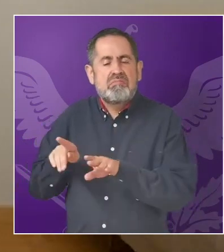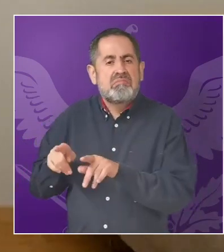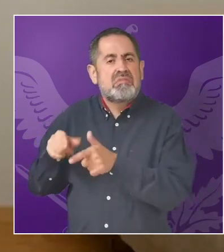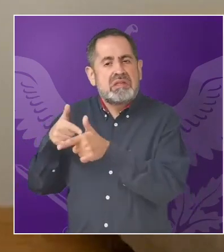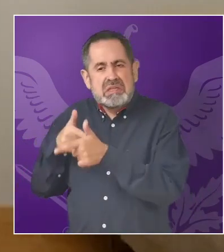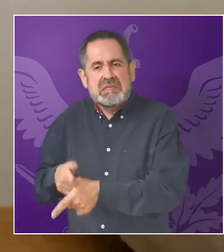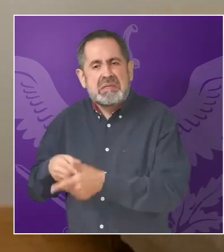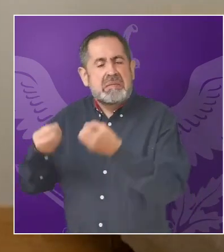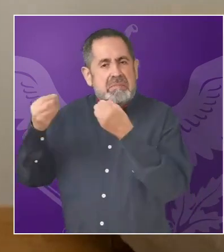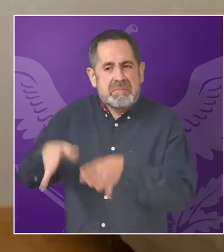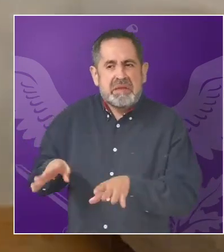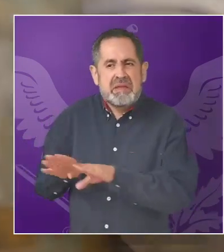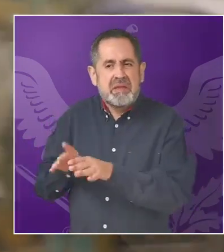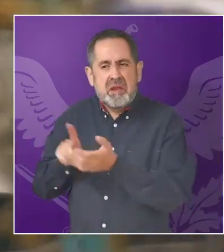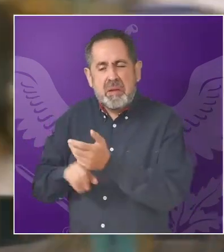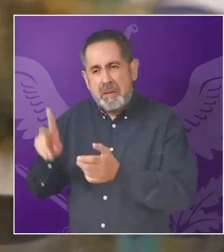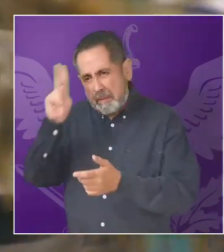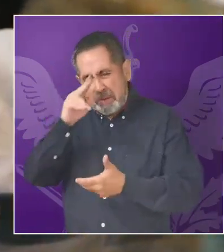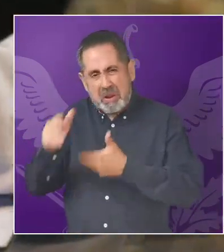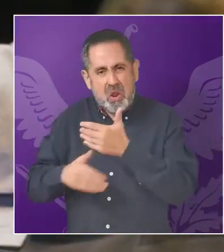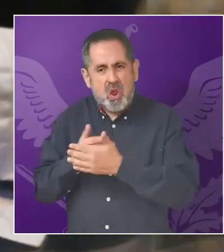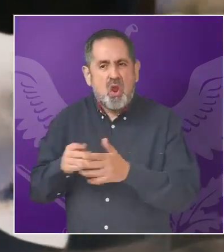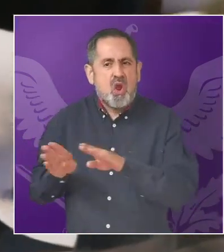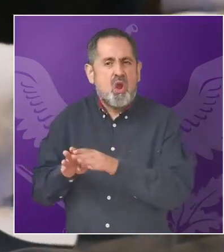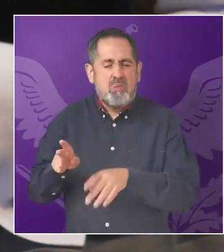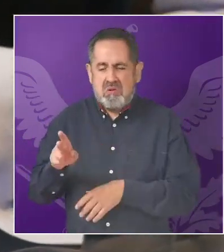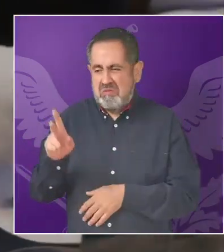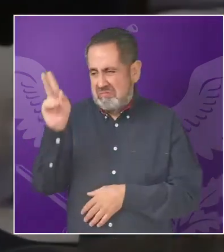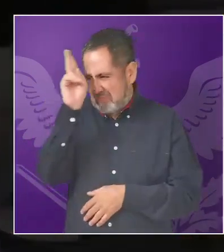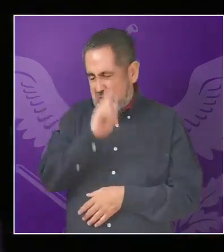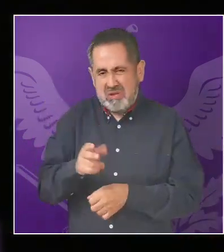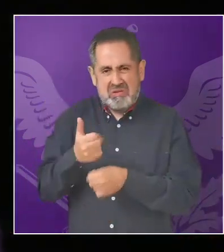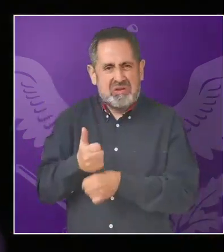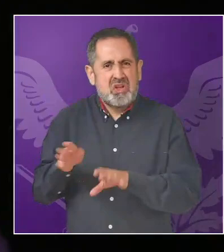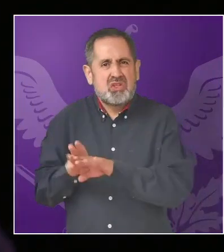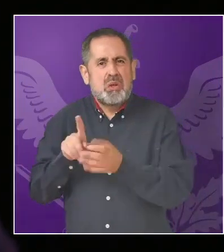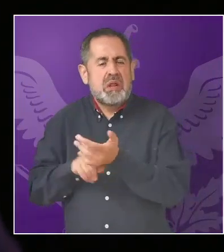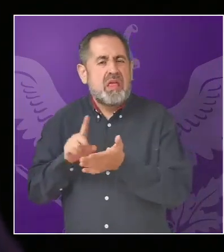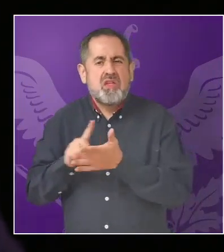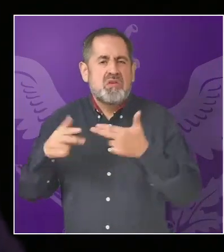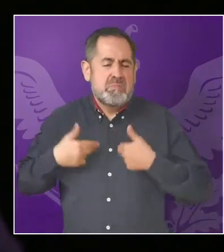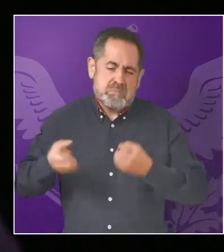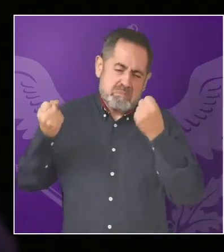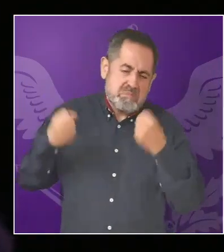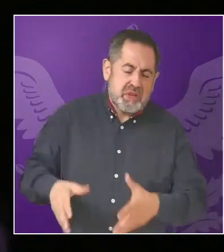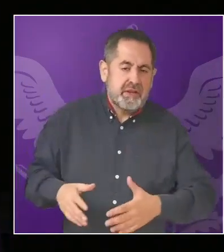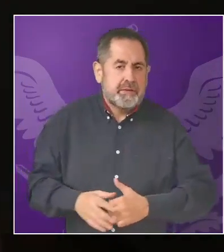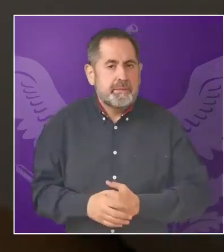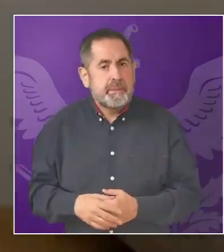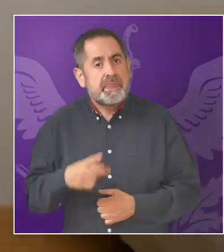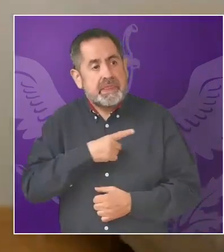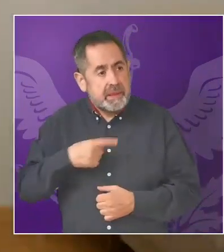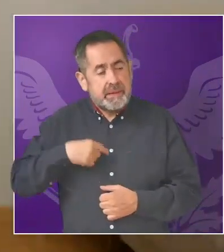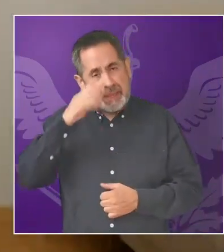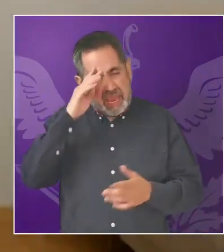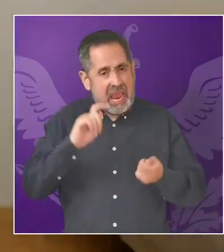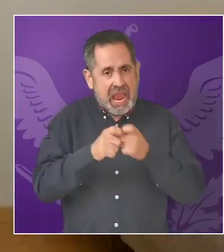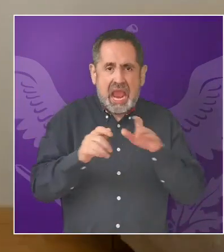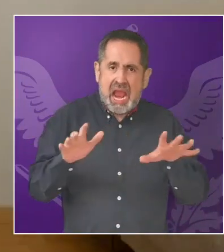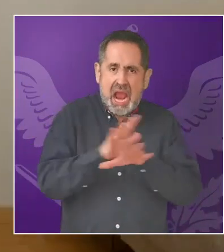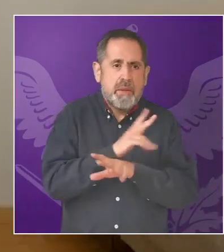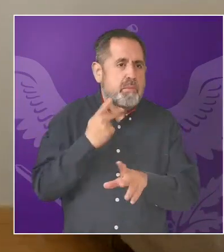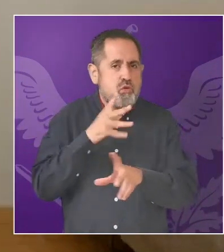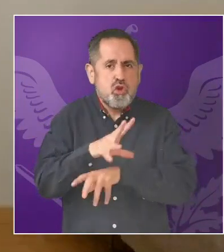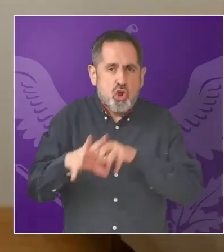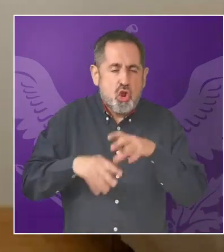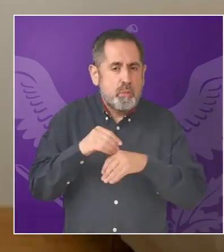humanos seguirán enfrentando las peores consecuencias de una profunda crisis en materia de derechos humanos. Tiene que